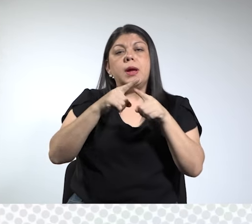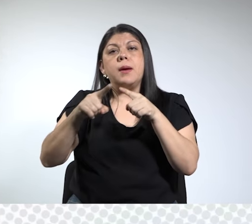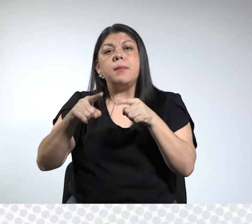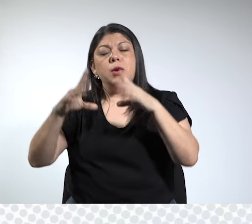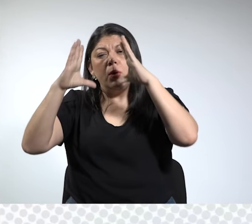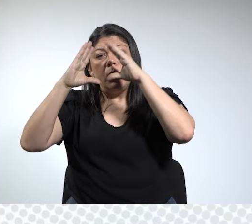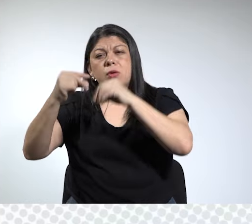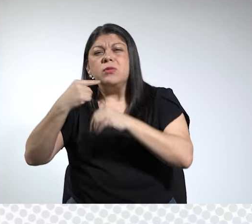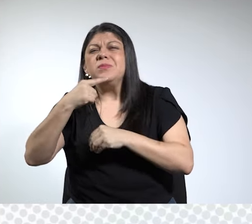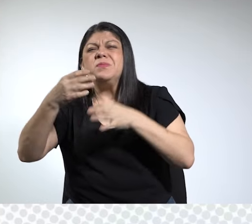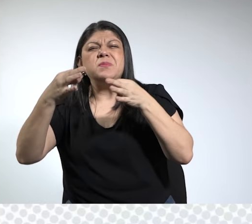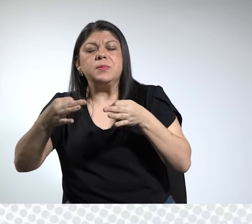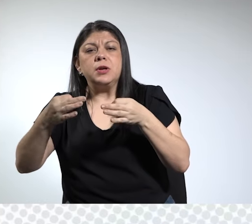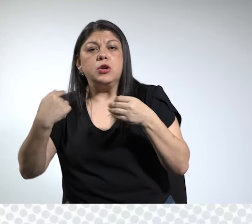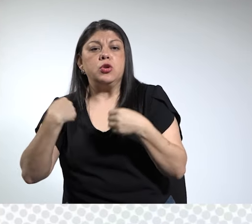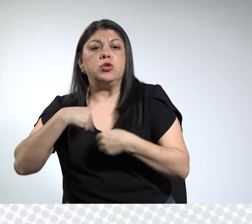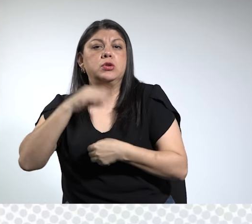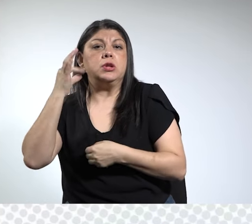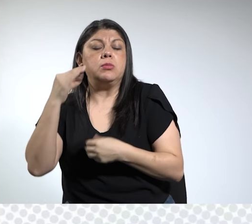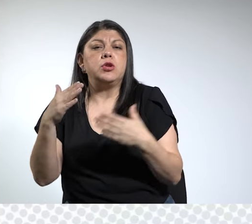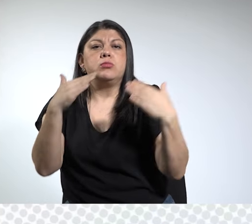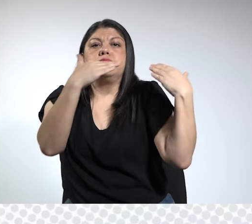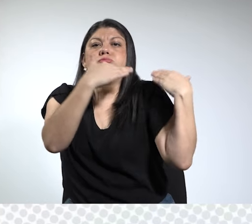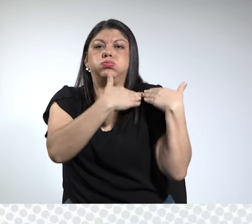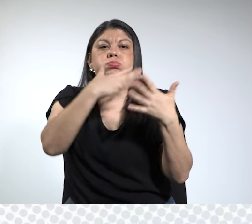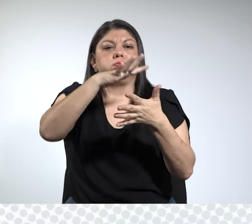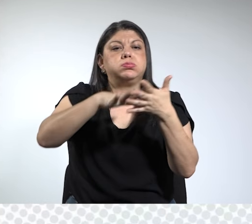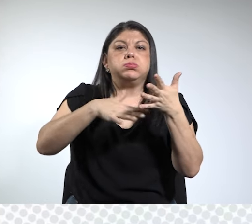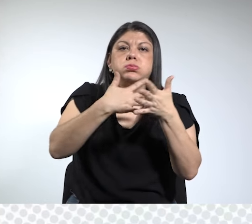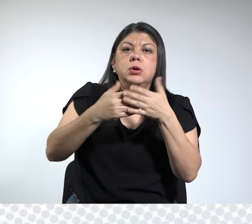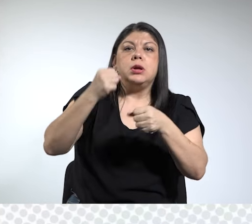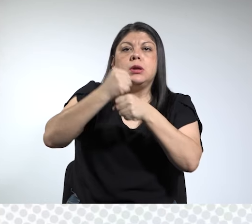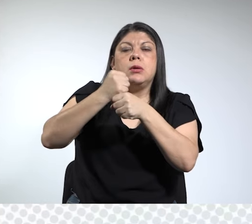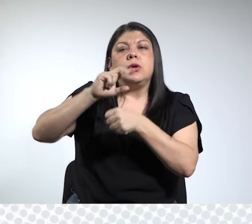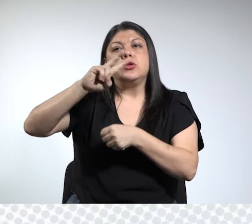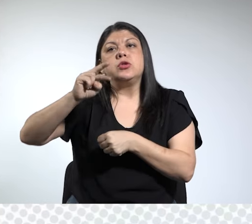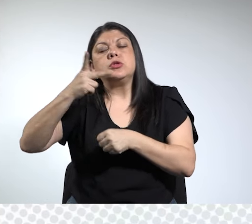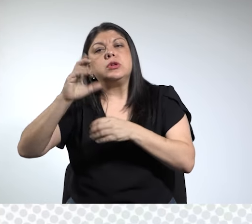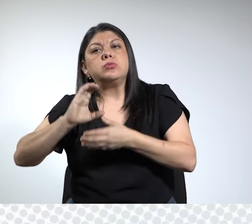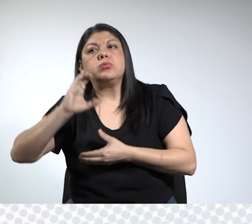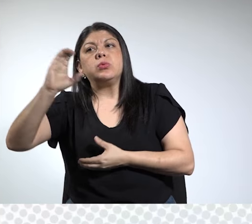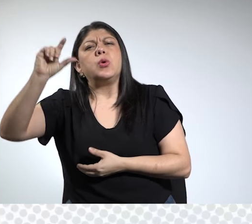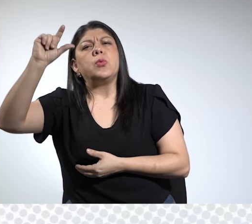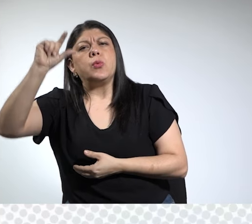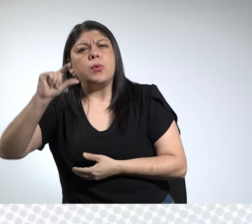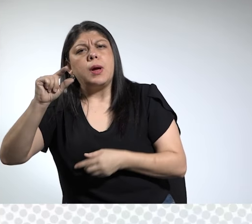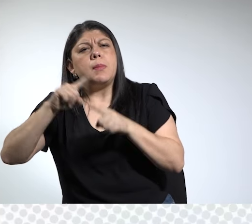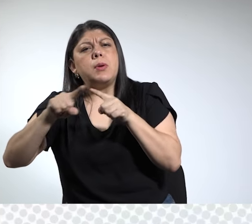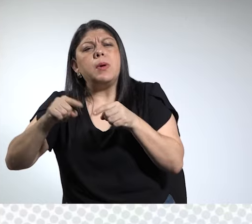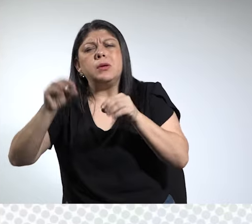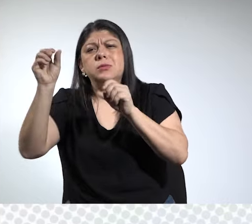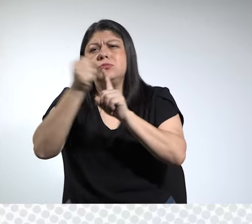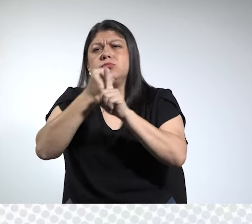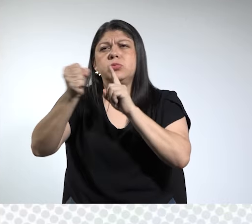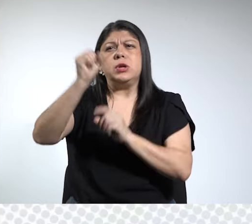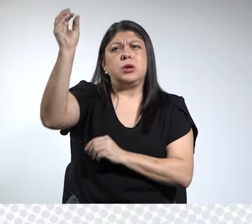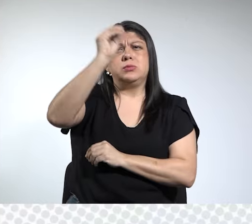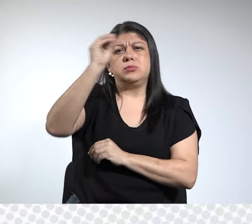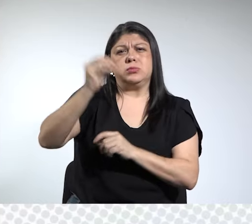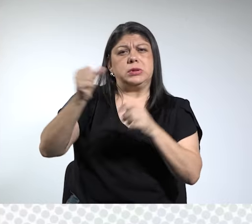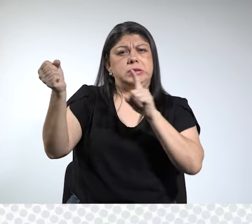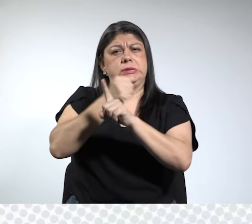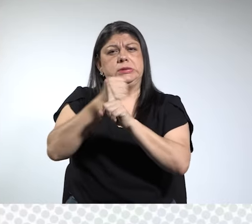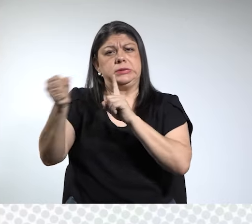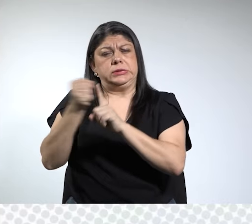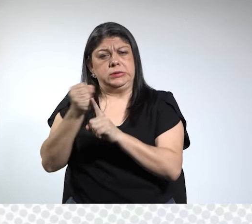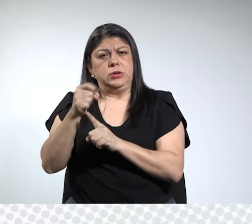los datos confirman que cargamos con dobles y triples jornadas de trabajo, salarios más bajos y mayores tasas de violencia. ¿Cuál